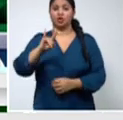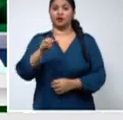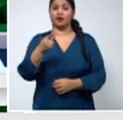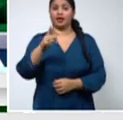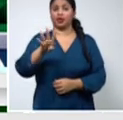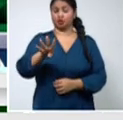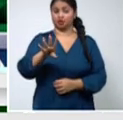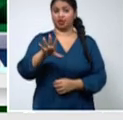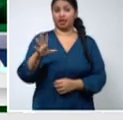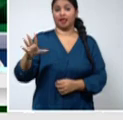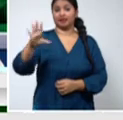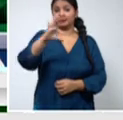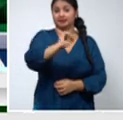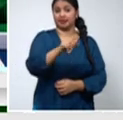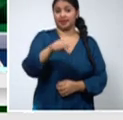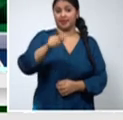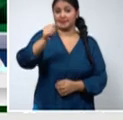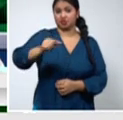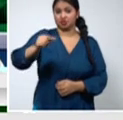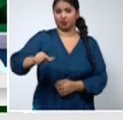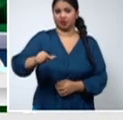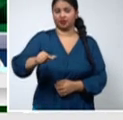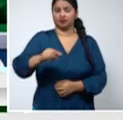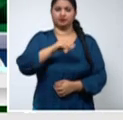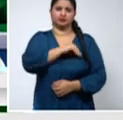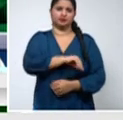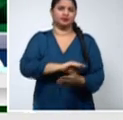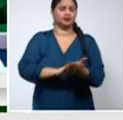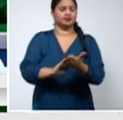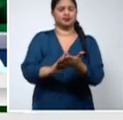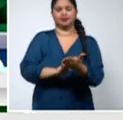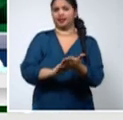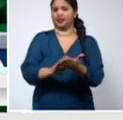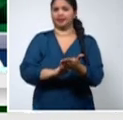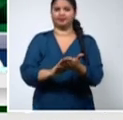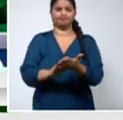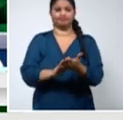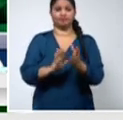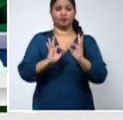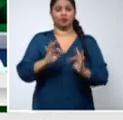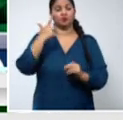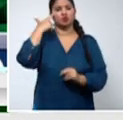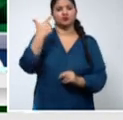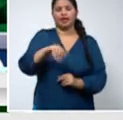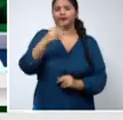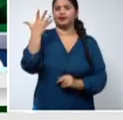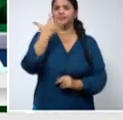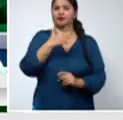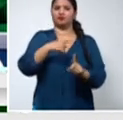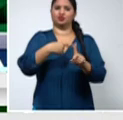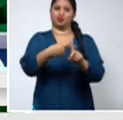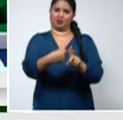lo que me refería al inicio. Realmente no sabemos quién pueda tener o no la enfermedad. Es que no lo sabe ni la